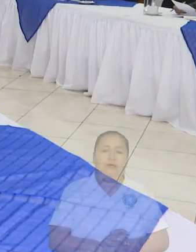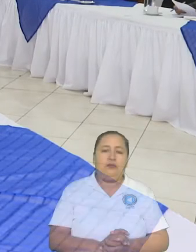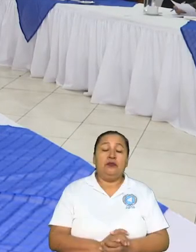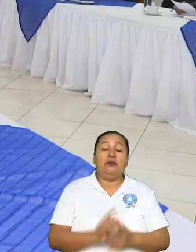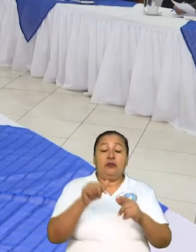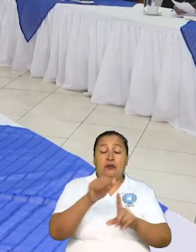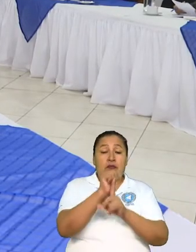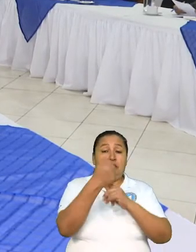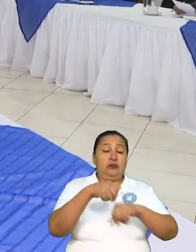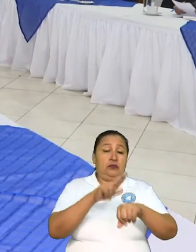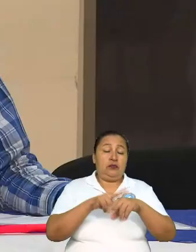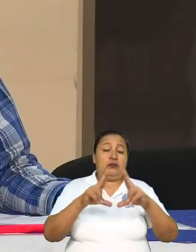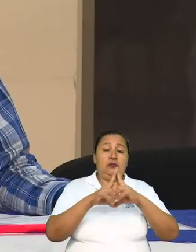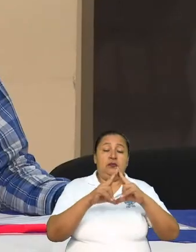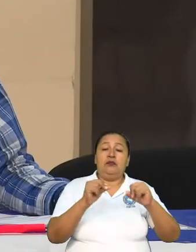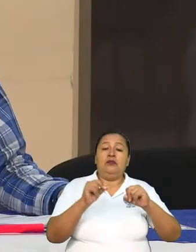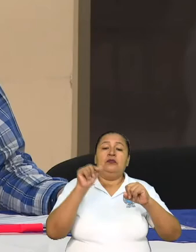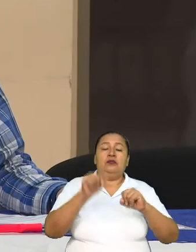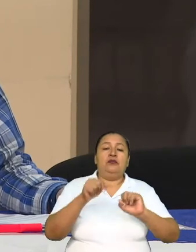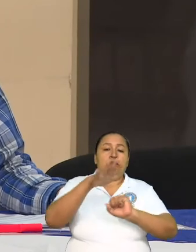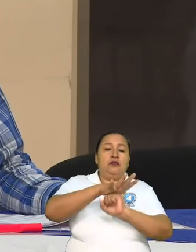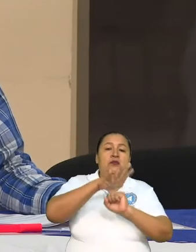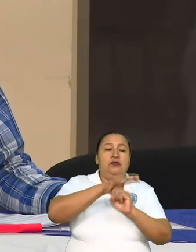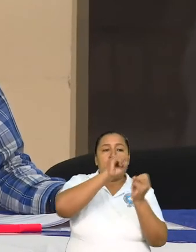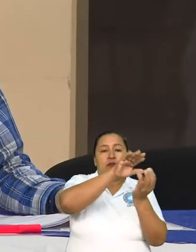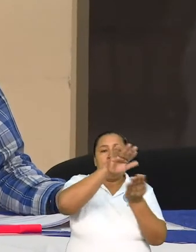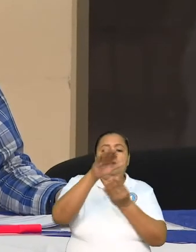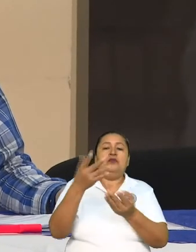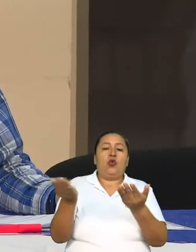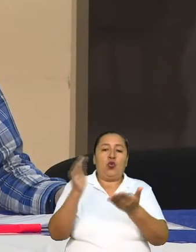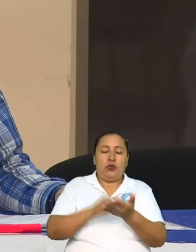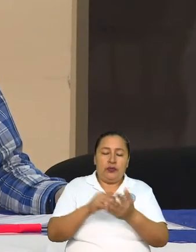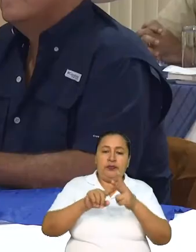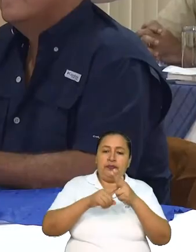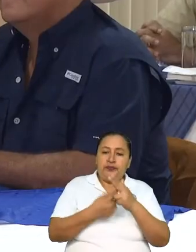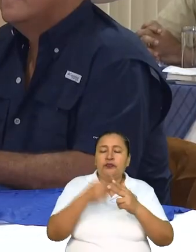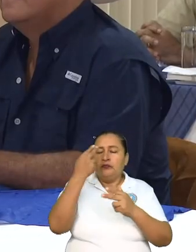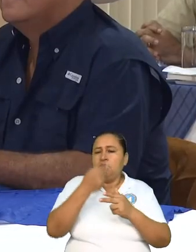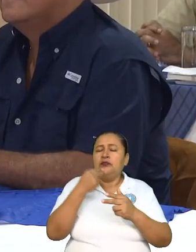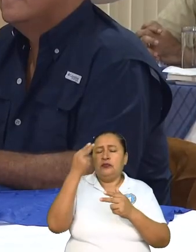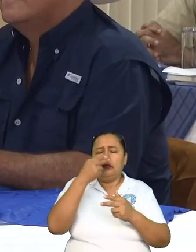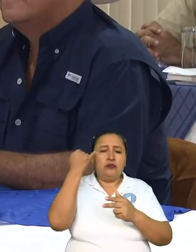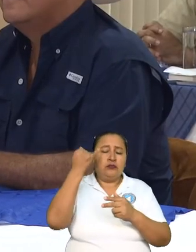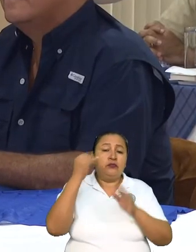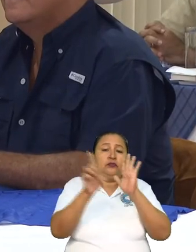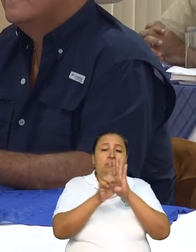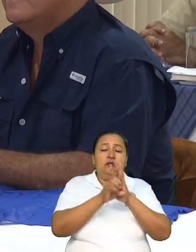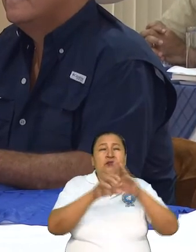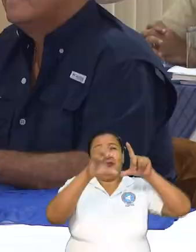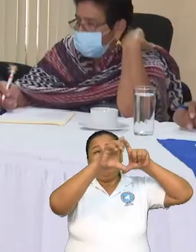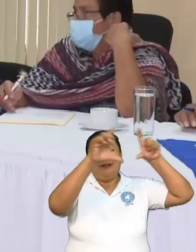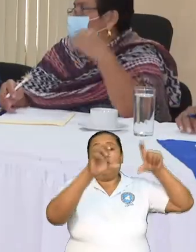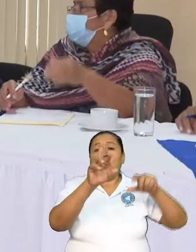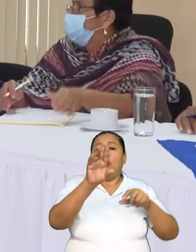La Asamblea Nacional de Nicaragua, a través de la Comisión de Producción, ha reiniciado las consultas de la iniciativa de ley de rótulos, un proyecto